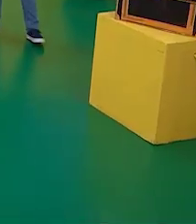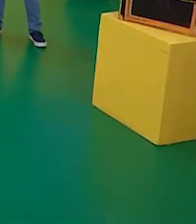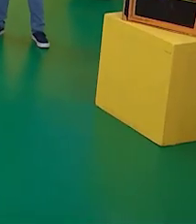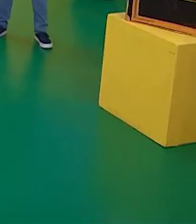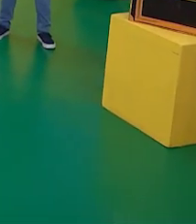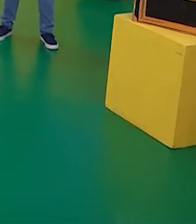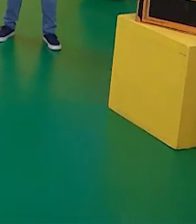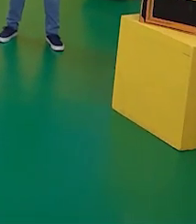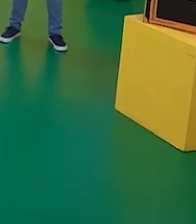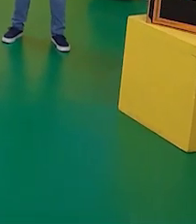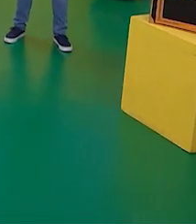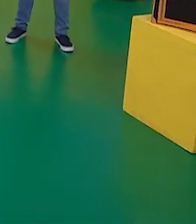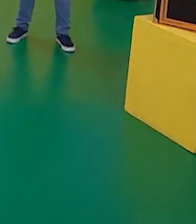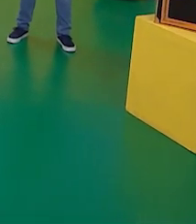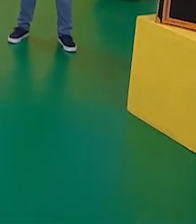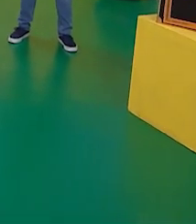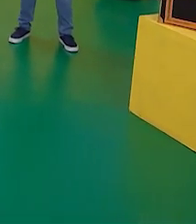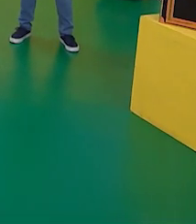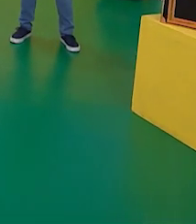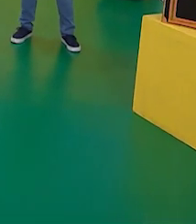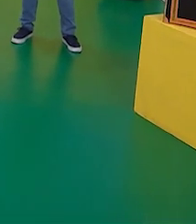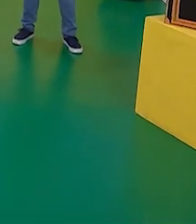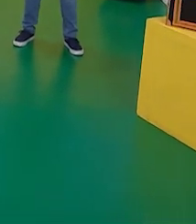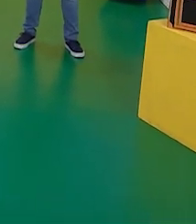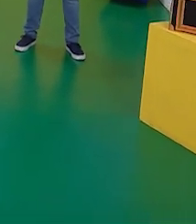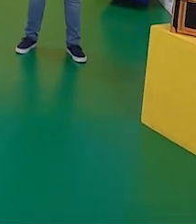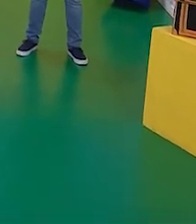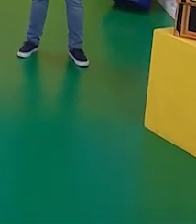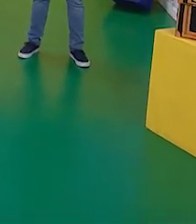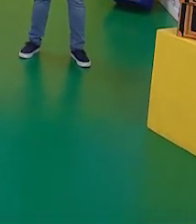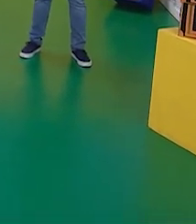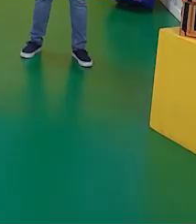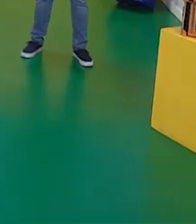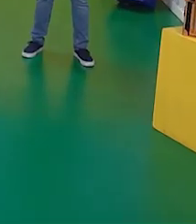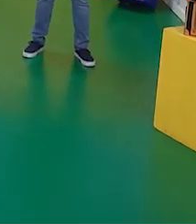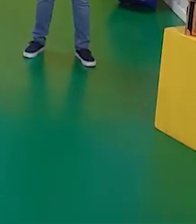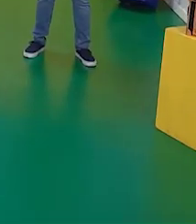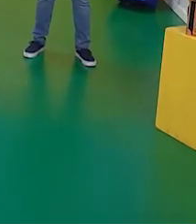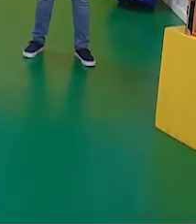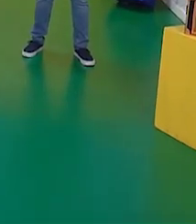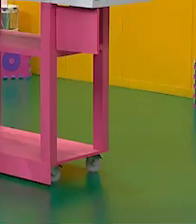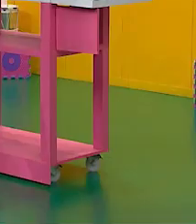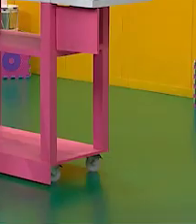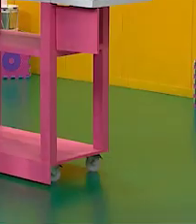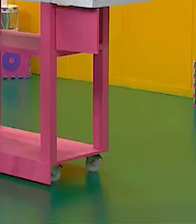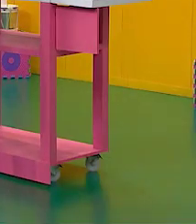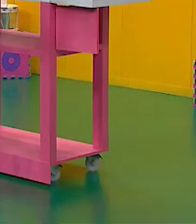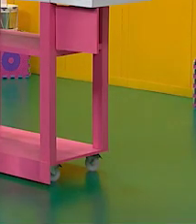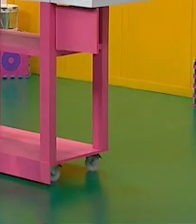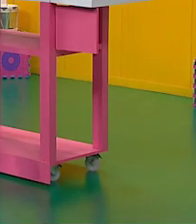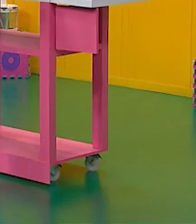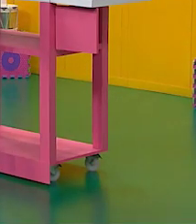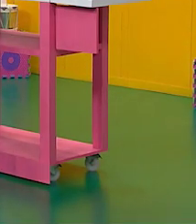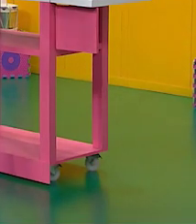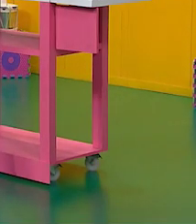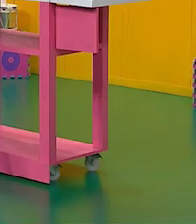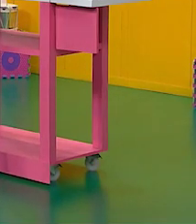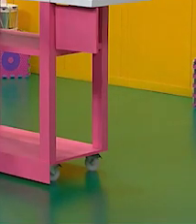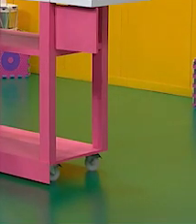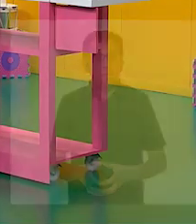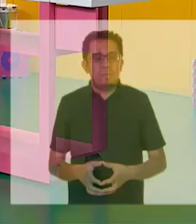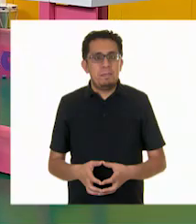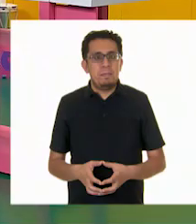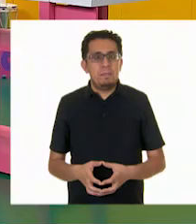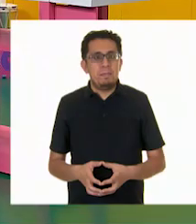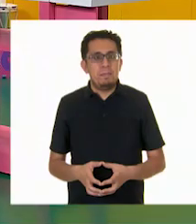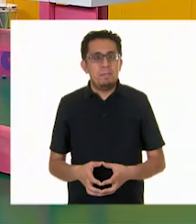9, 10, 11, 12, 13, 14, 15, 16, 17, 18. No,